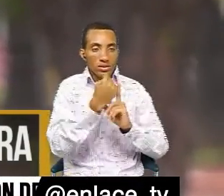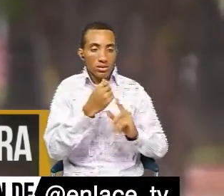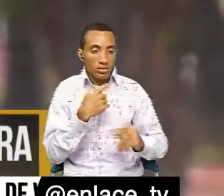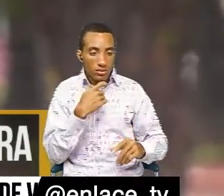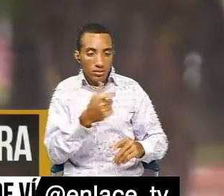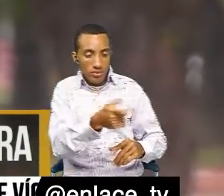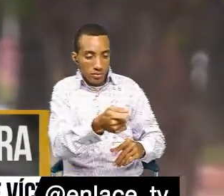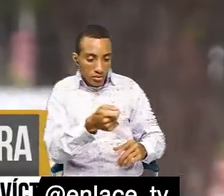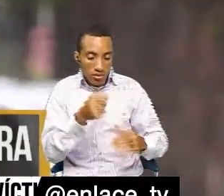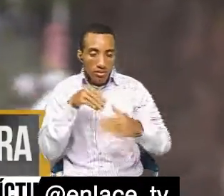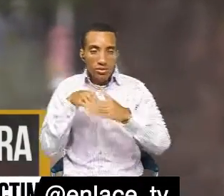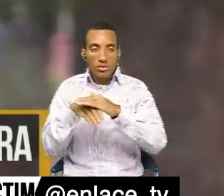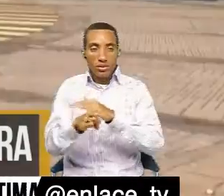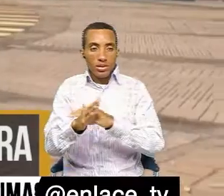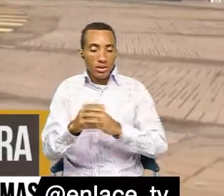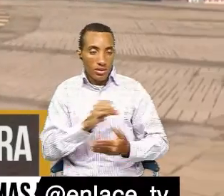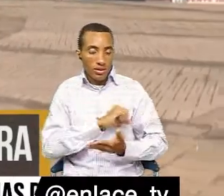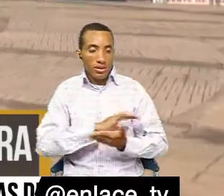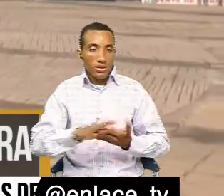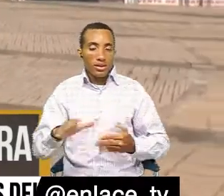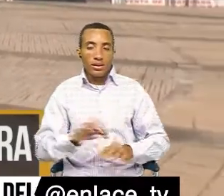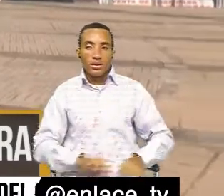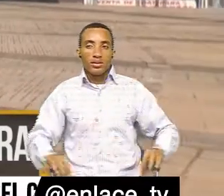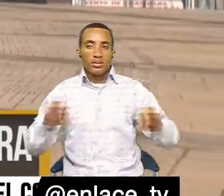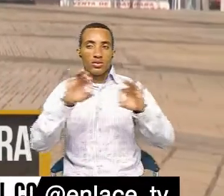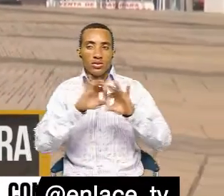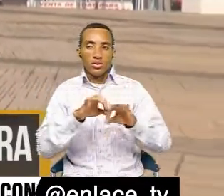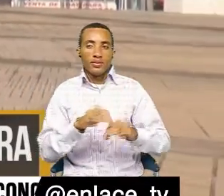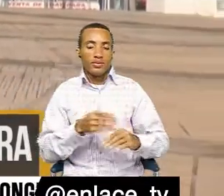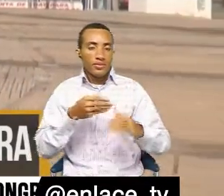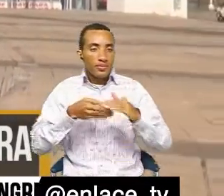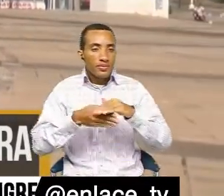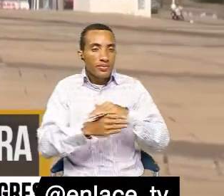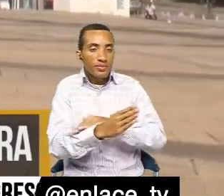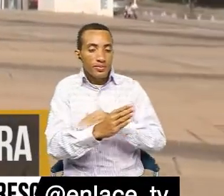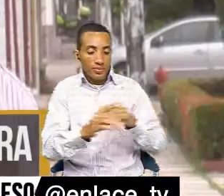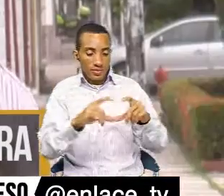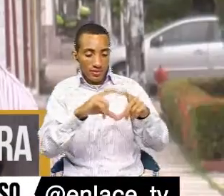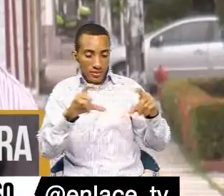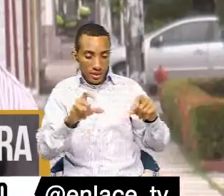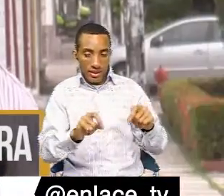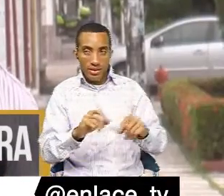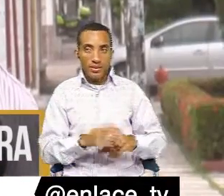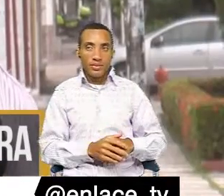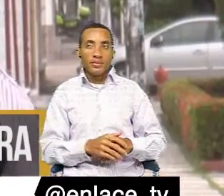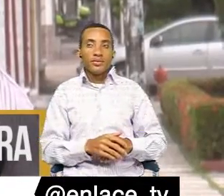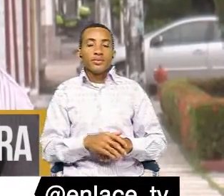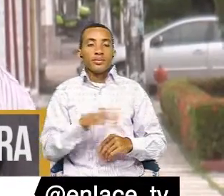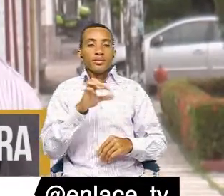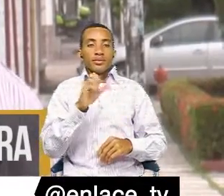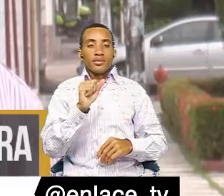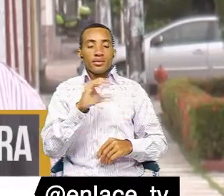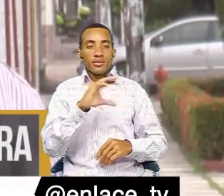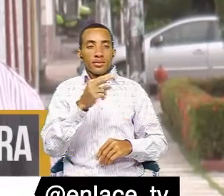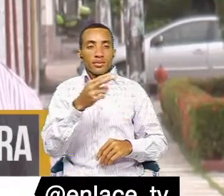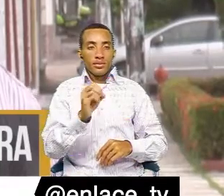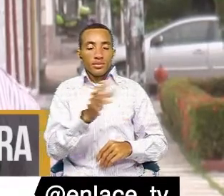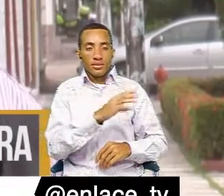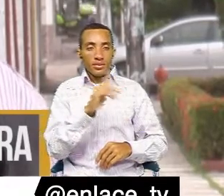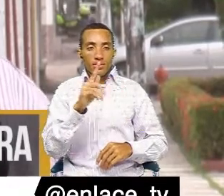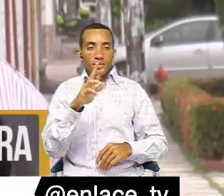no tiene ningún costo, pero sí es indispensable para el ingreso a la inauguración. Pacho Centeno, Franco Bonilla,